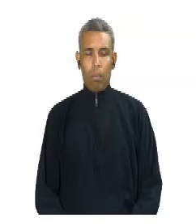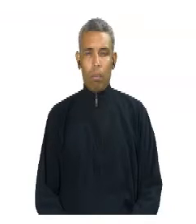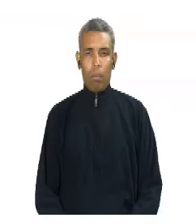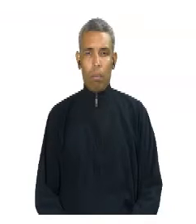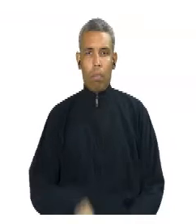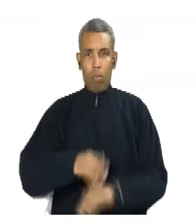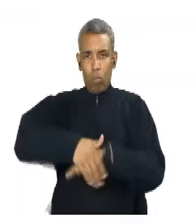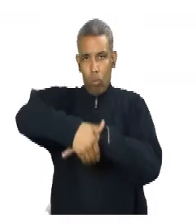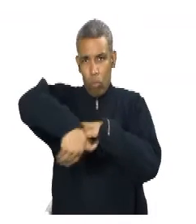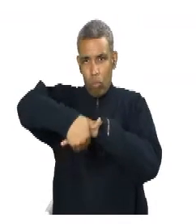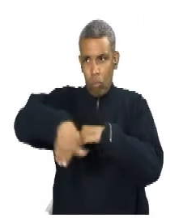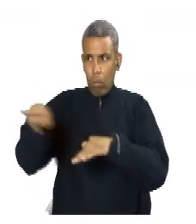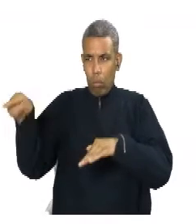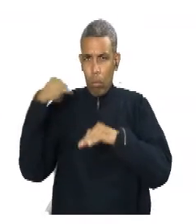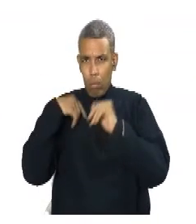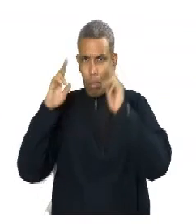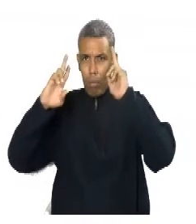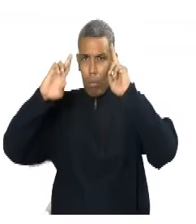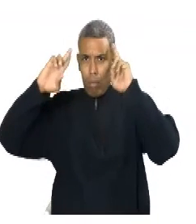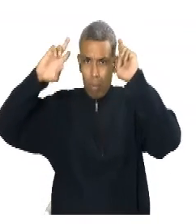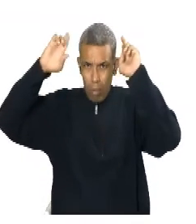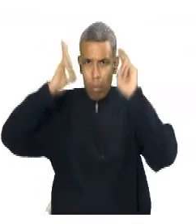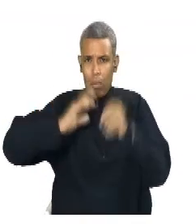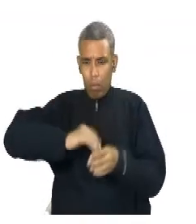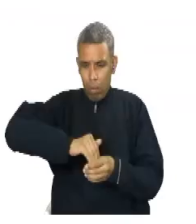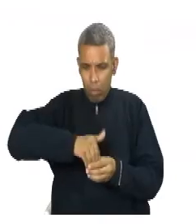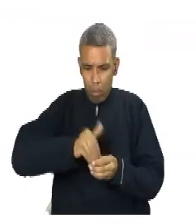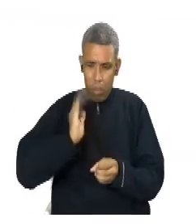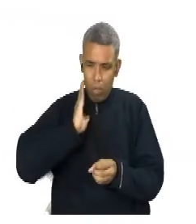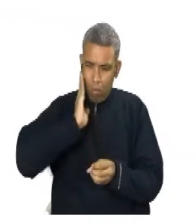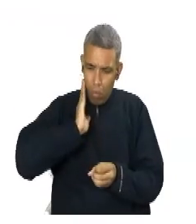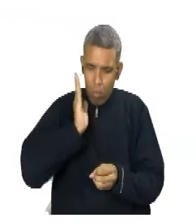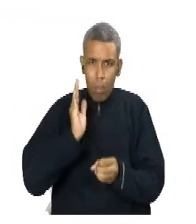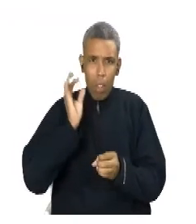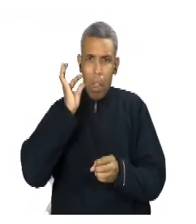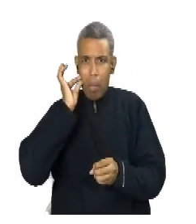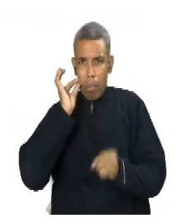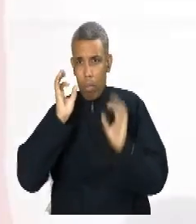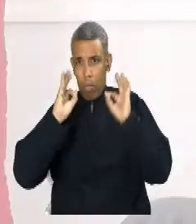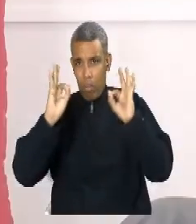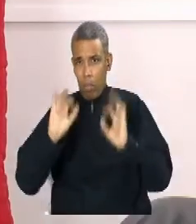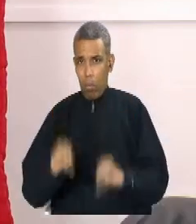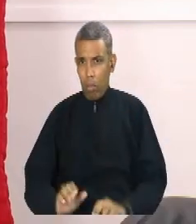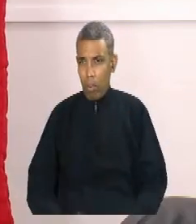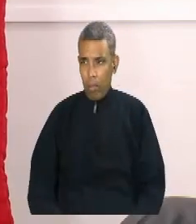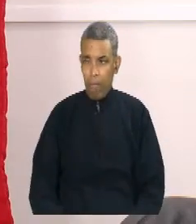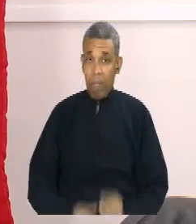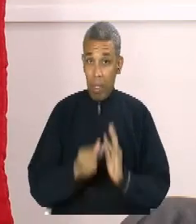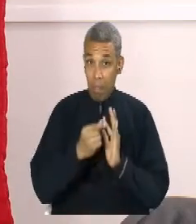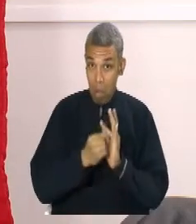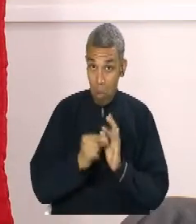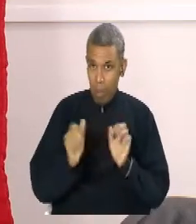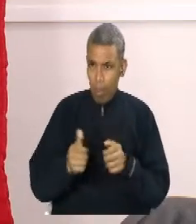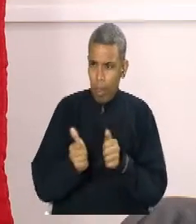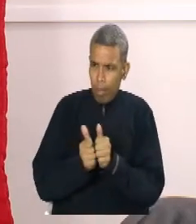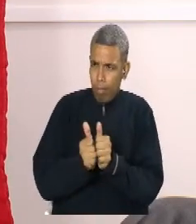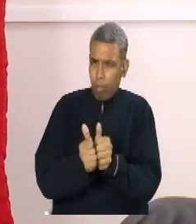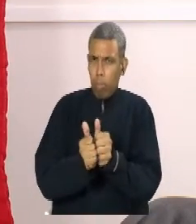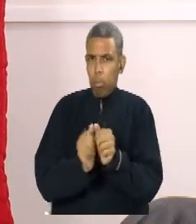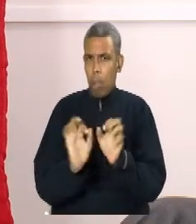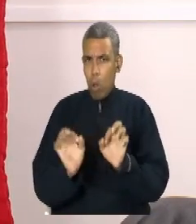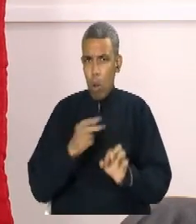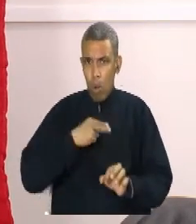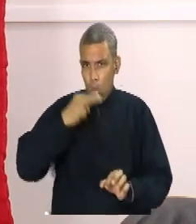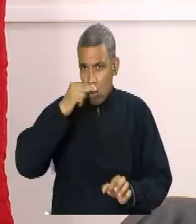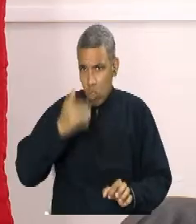en el barrio galán para que vaya junto con su esposita incluso la niña y ahí bueno van a recibir el mejor trato los mejores